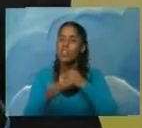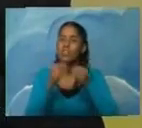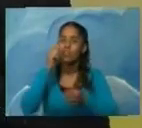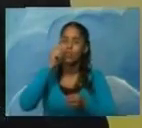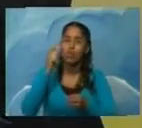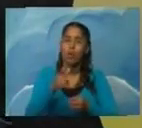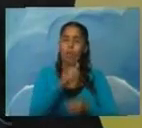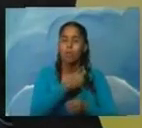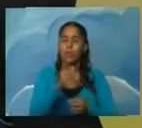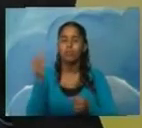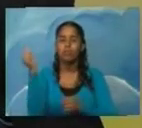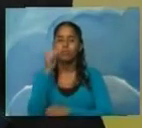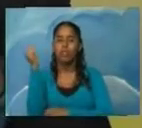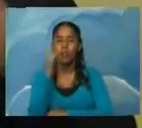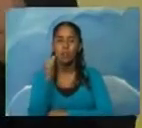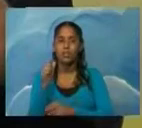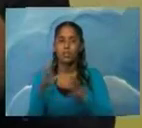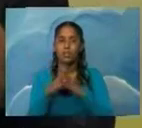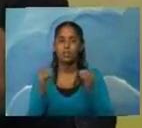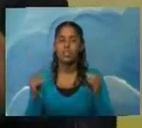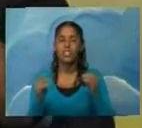Desobedeció. Igual hoy hay mucha gente